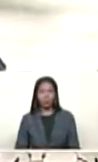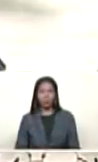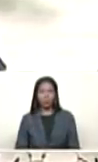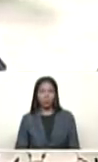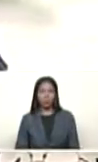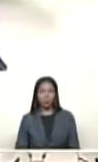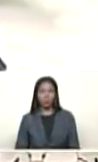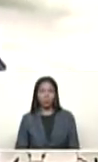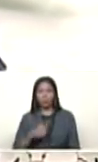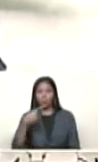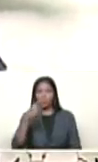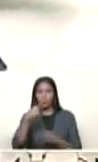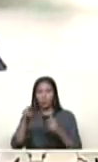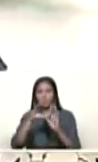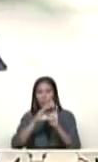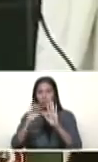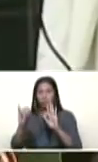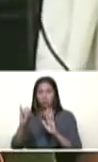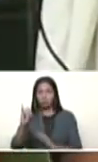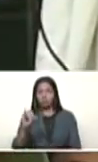Antonio Guanipa.